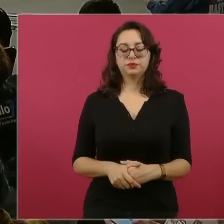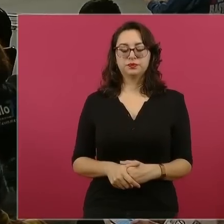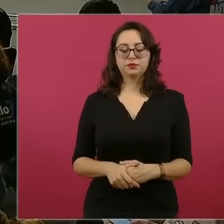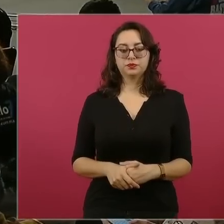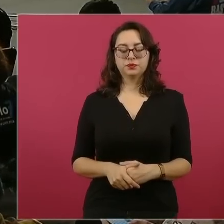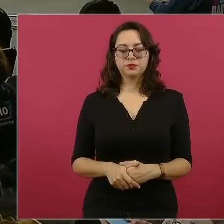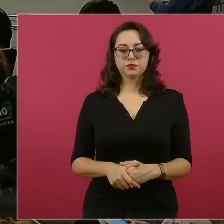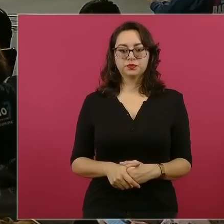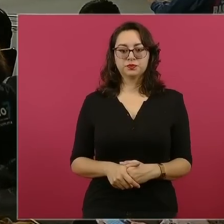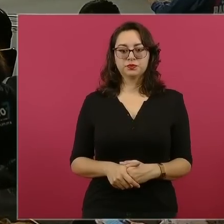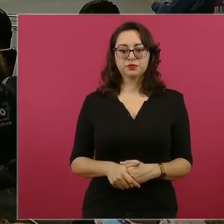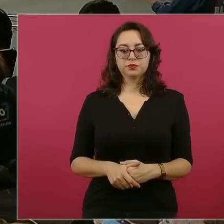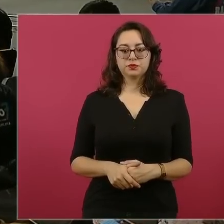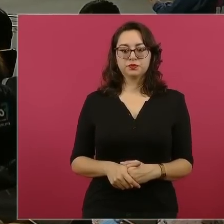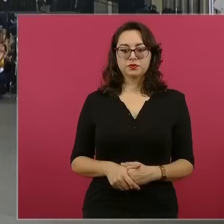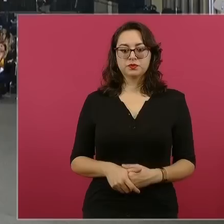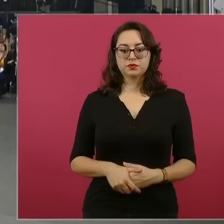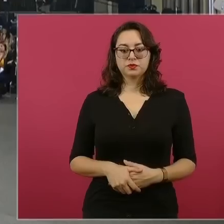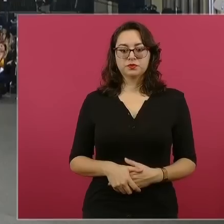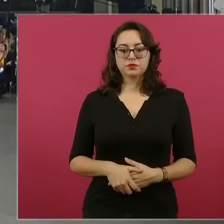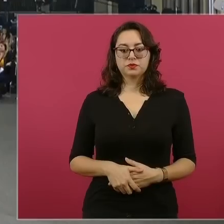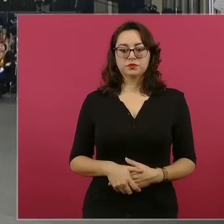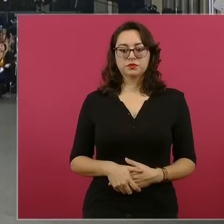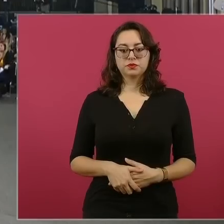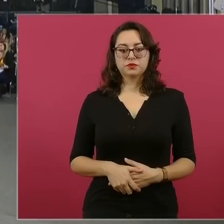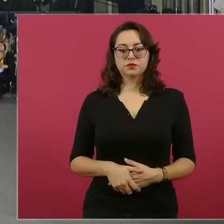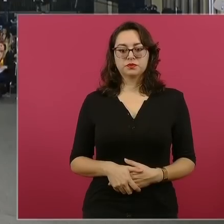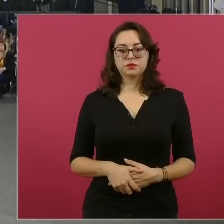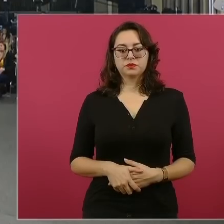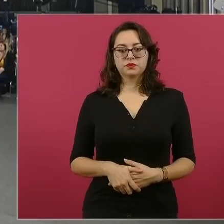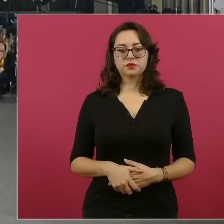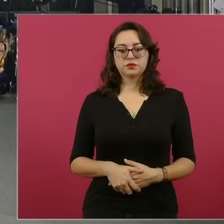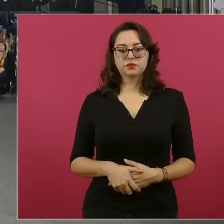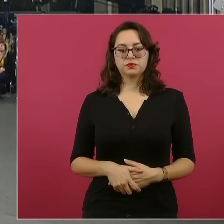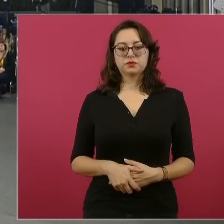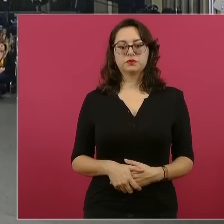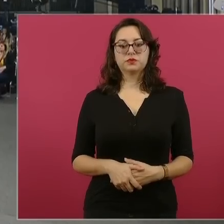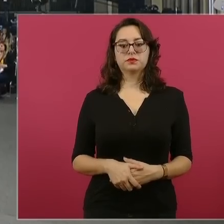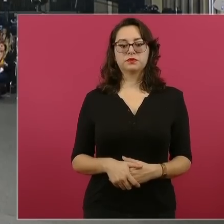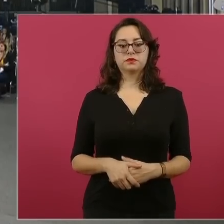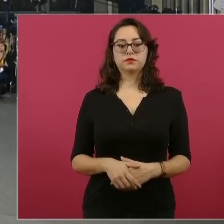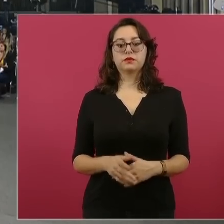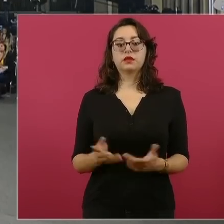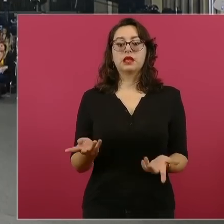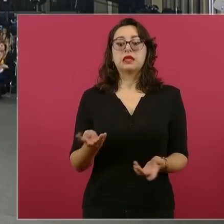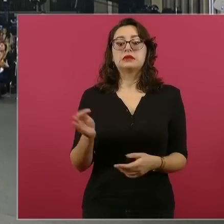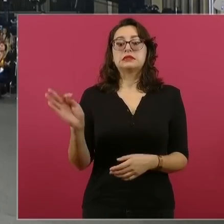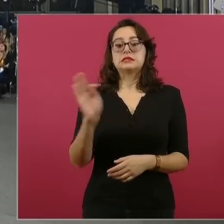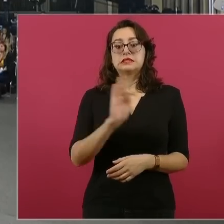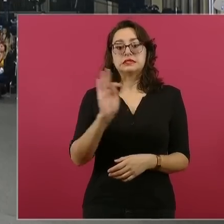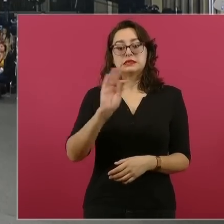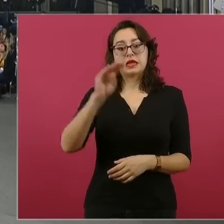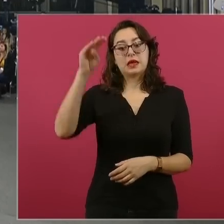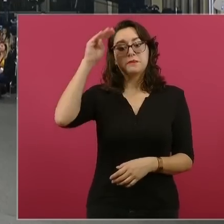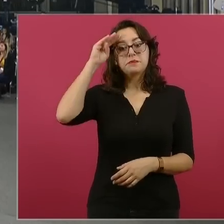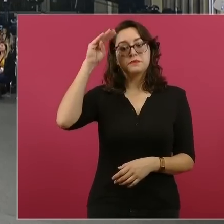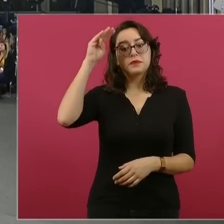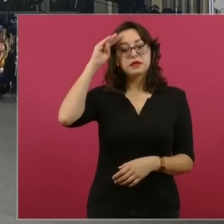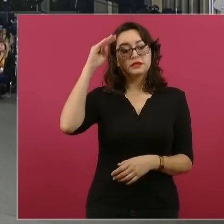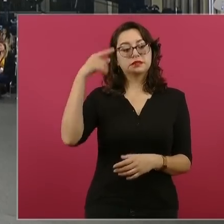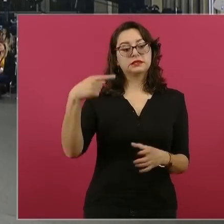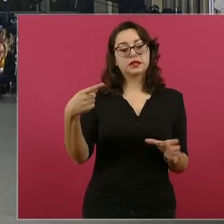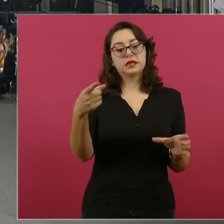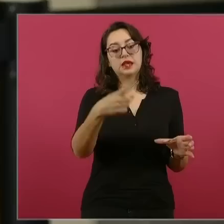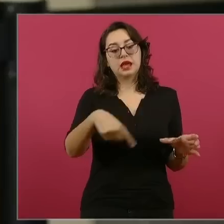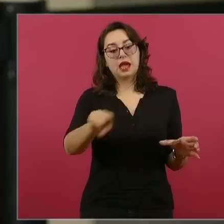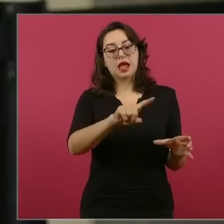sus, bueno, estos aspirantes que deciden participar en estas elecciones populares para el 2024, si